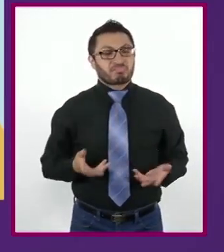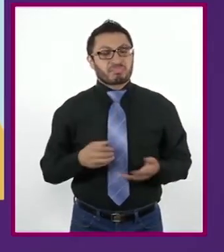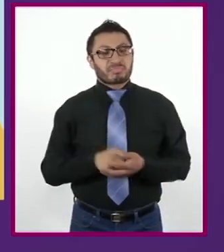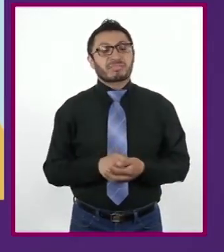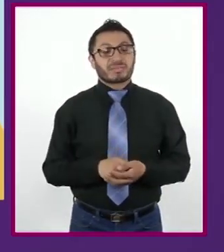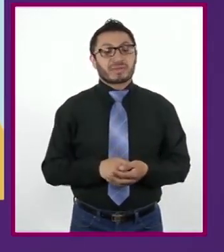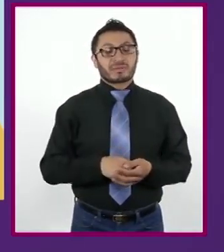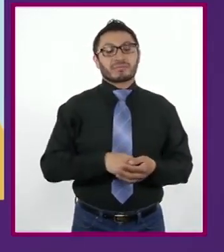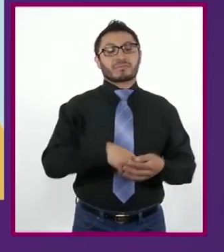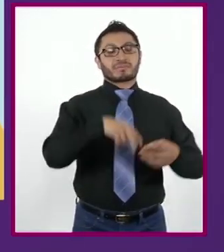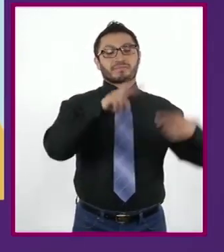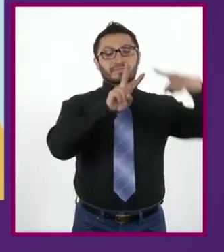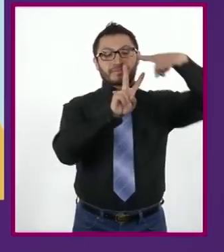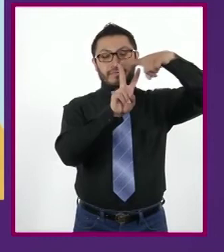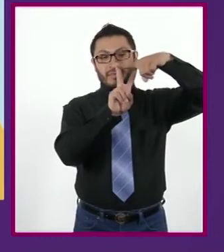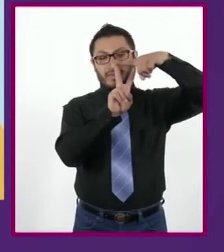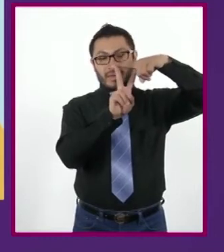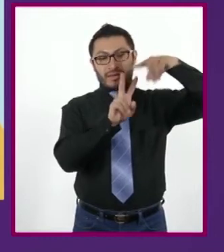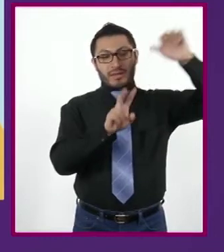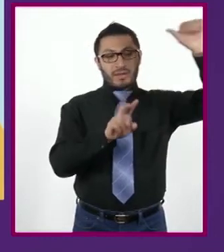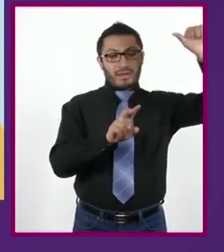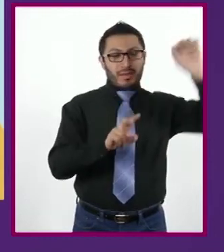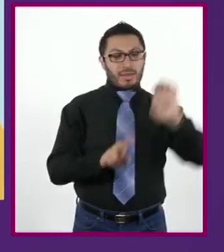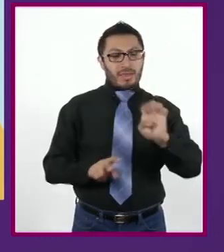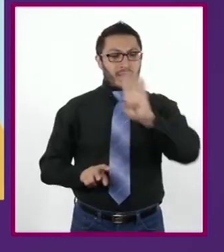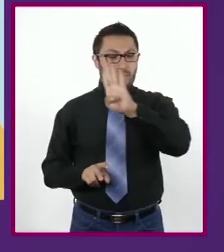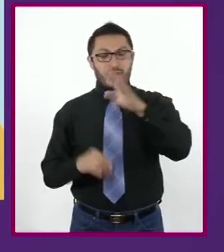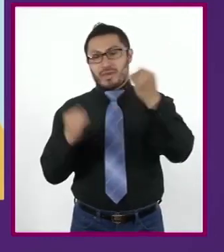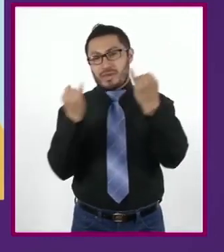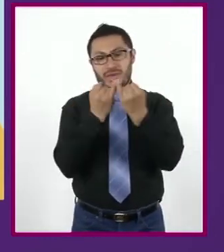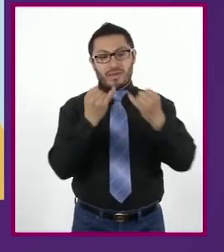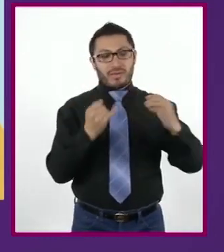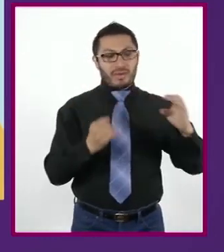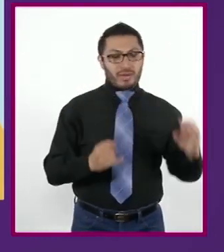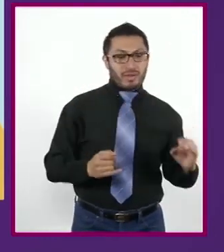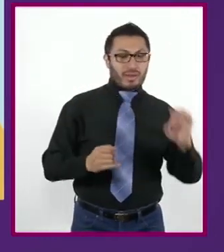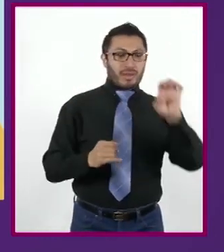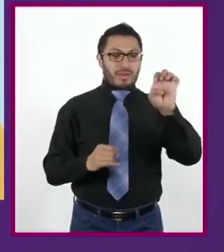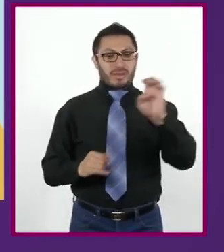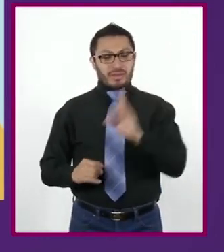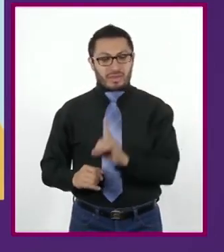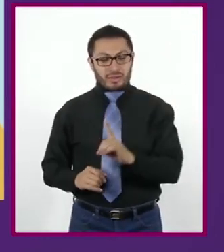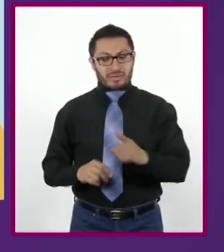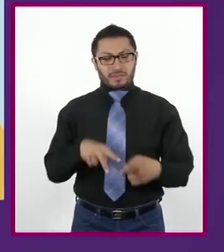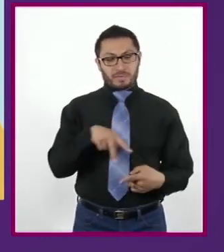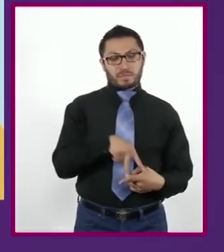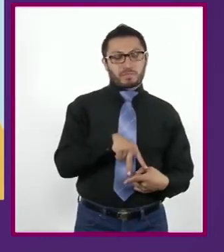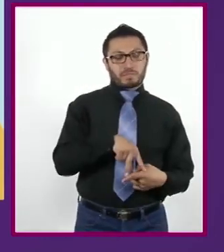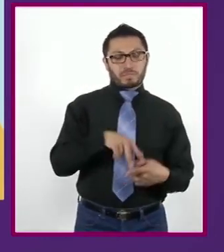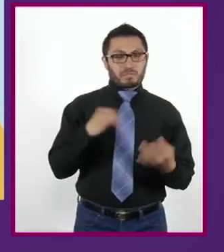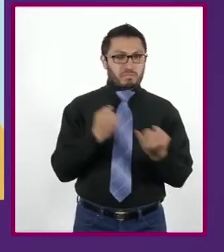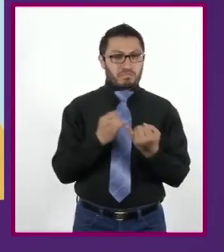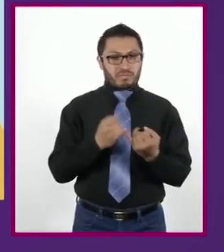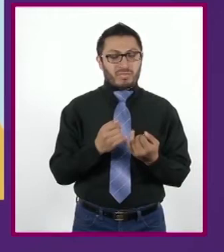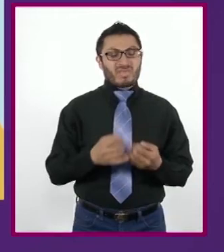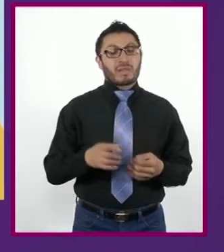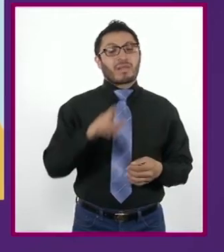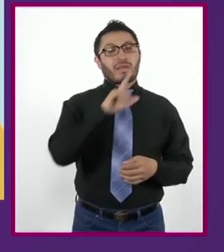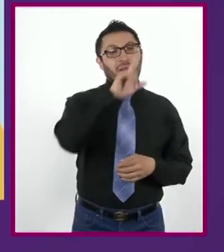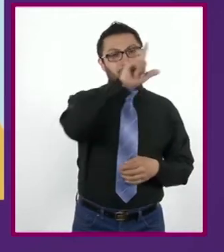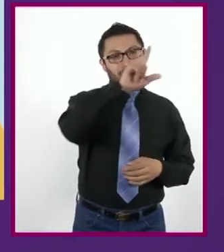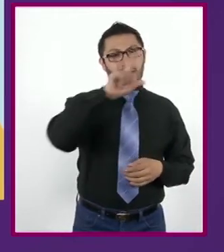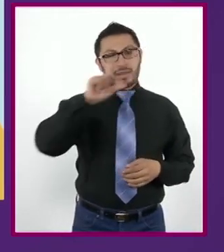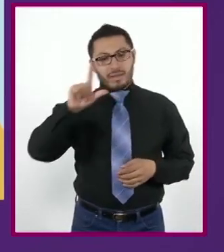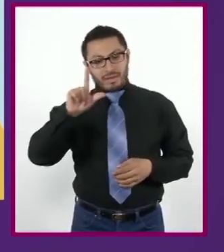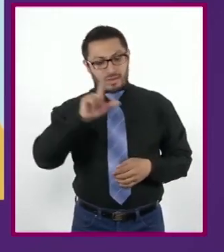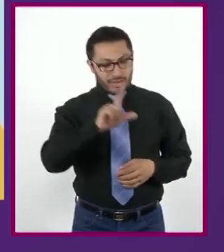el triángulo AEB es congruente con el triángulo CED por el criterio de